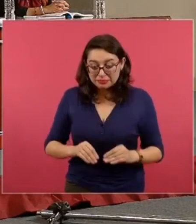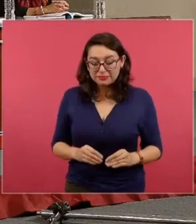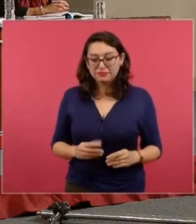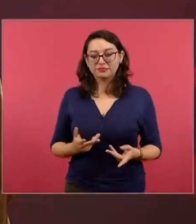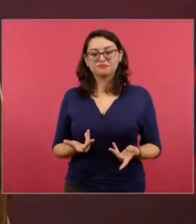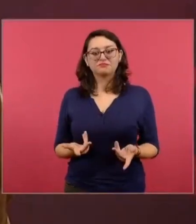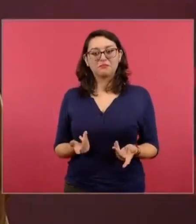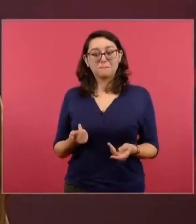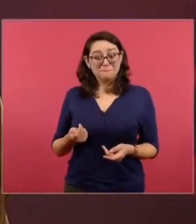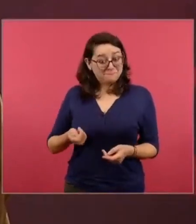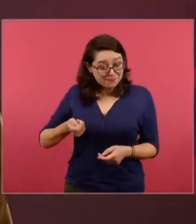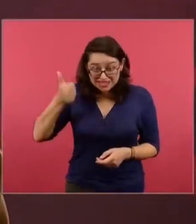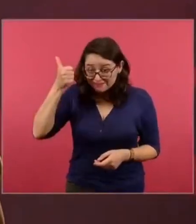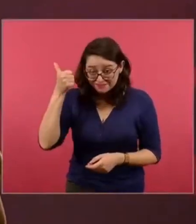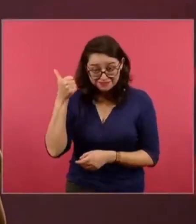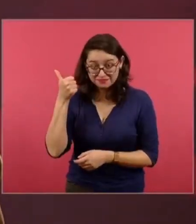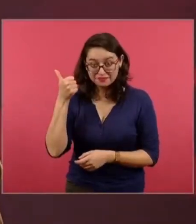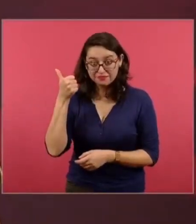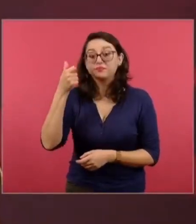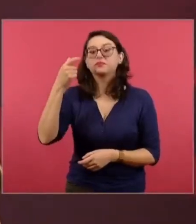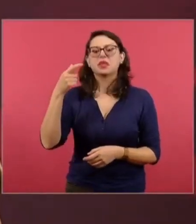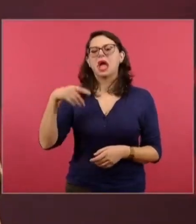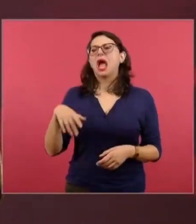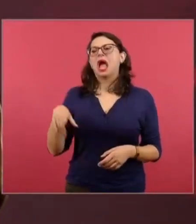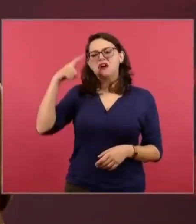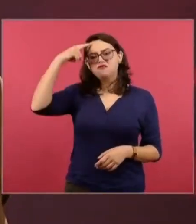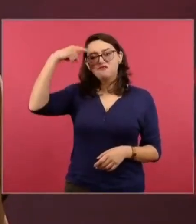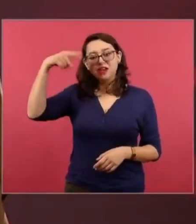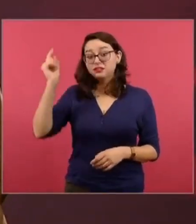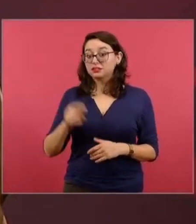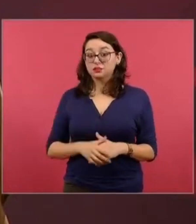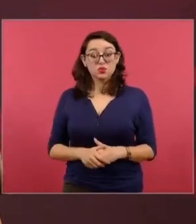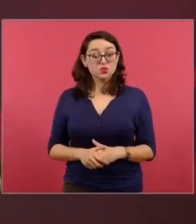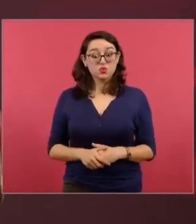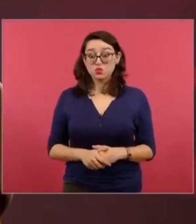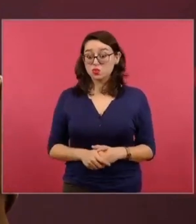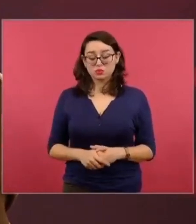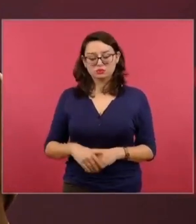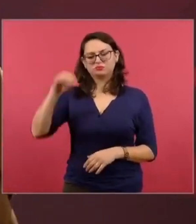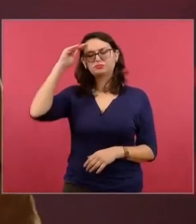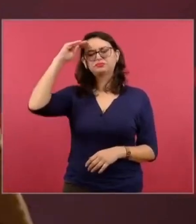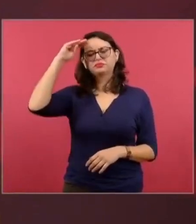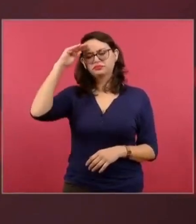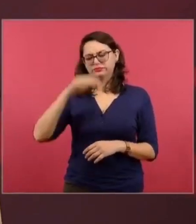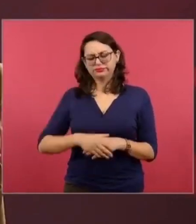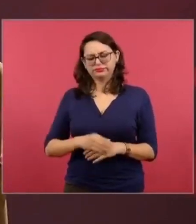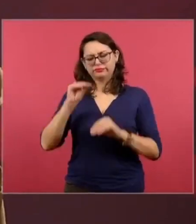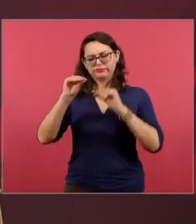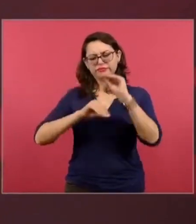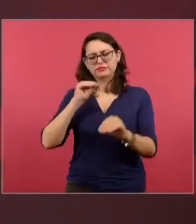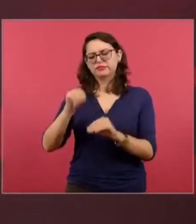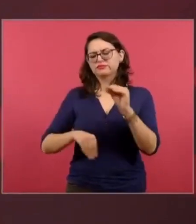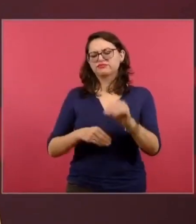fácil, y no para un diseño de un sexenio, ¿no? O de 2 sexenios, sino algo tenía